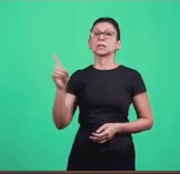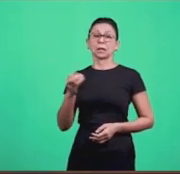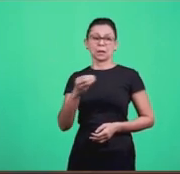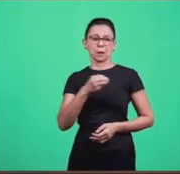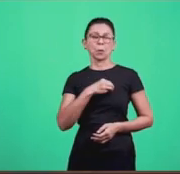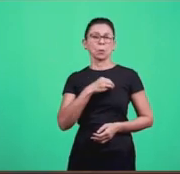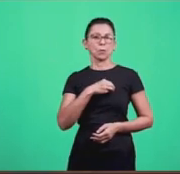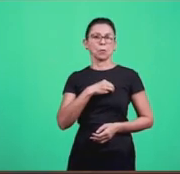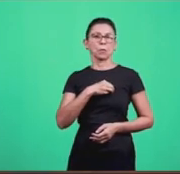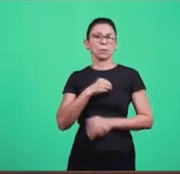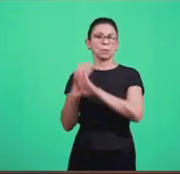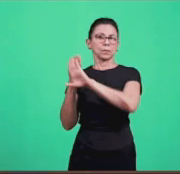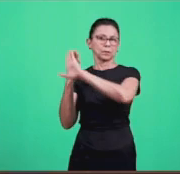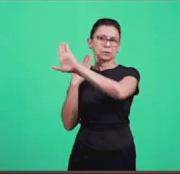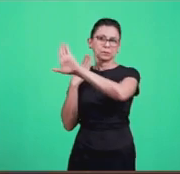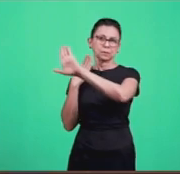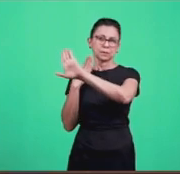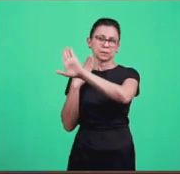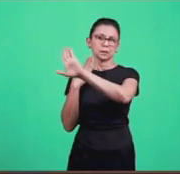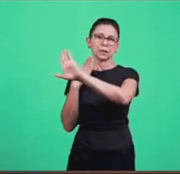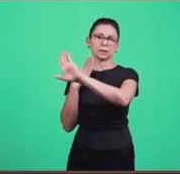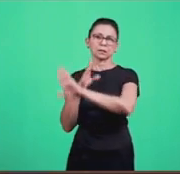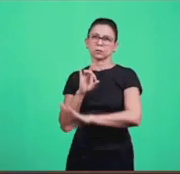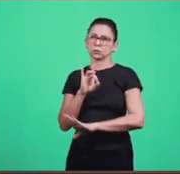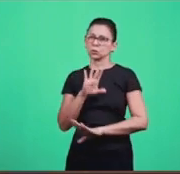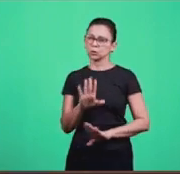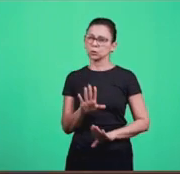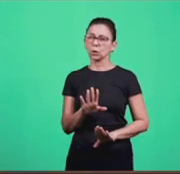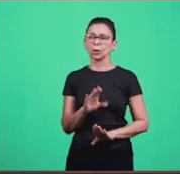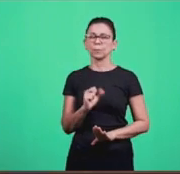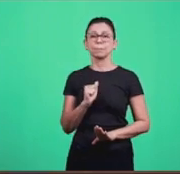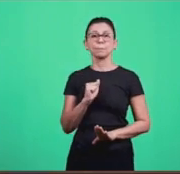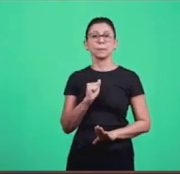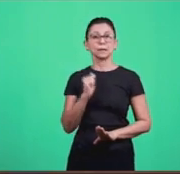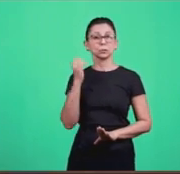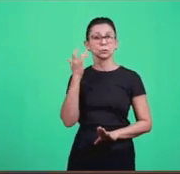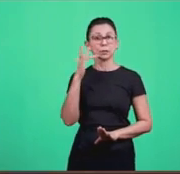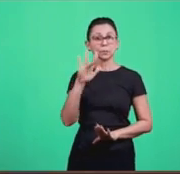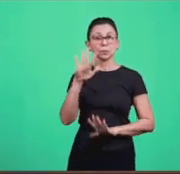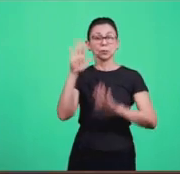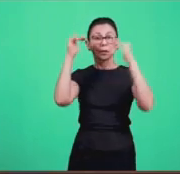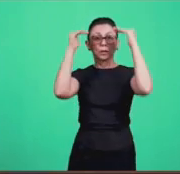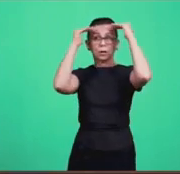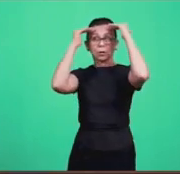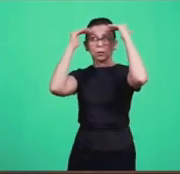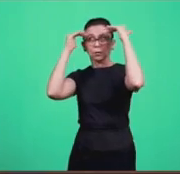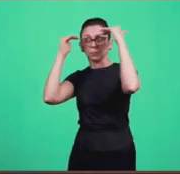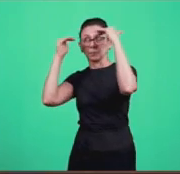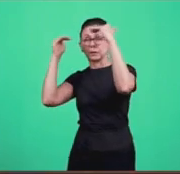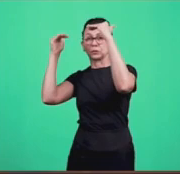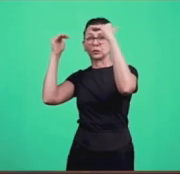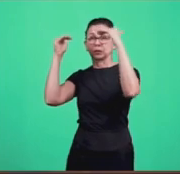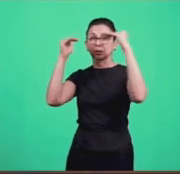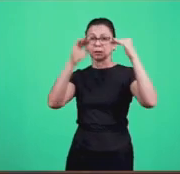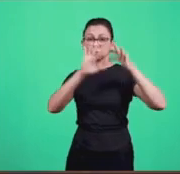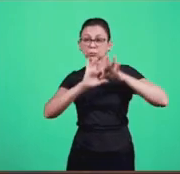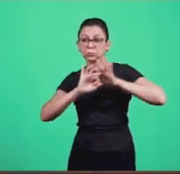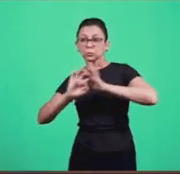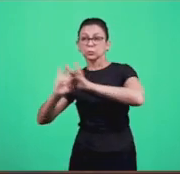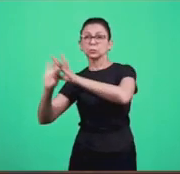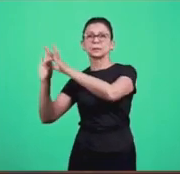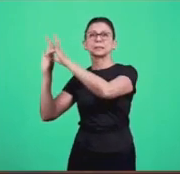no es tener miedo de Dios. Lo que nos da miedo es estar en pecado, lejos de Dios. El temor más bien